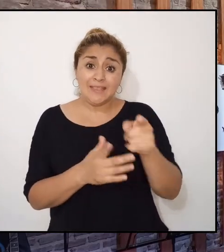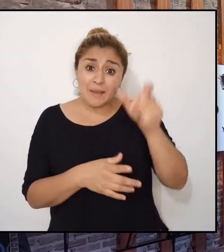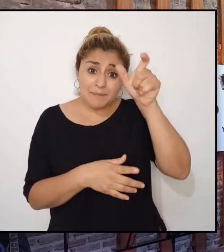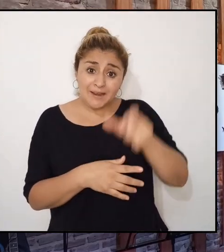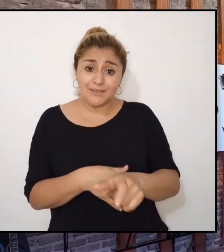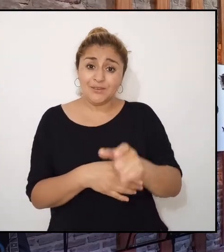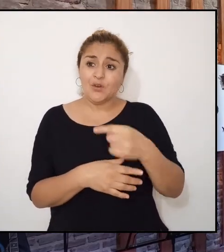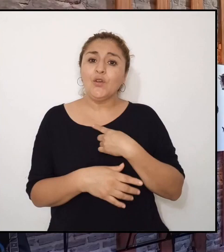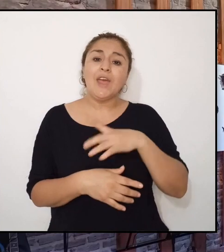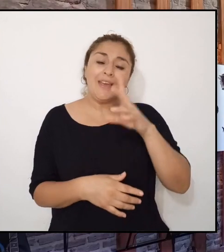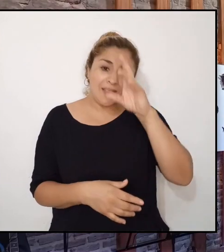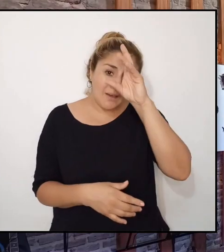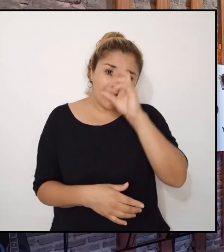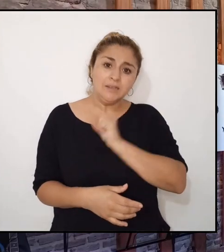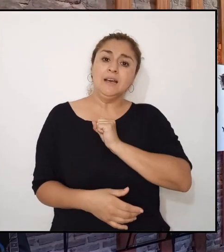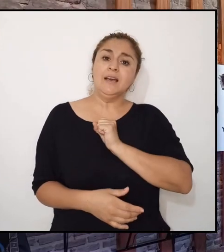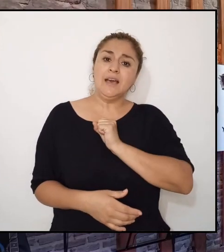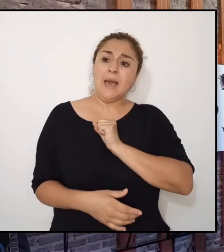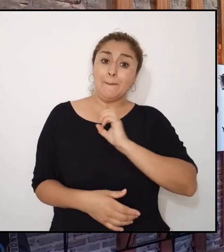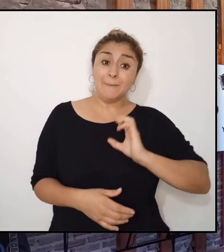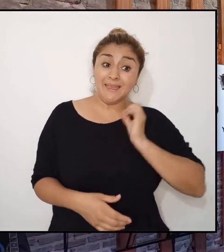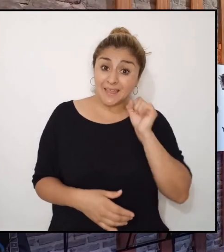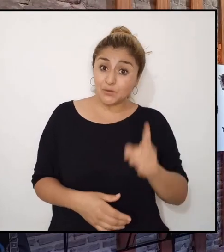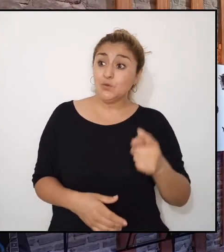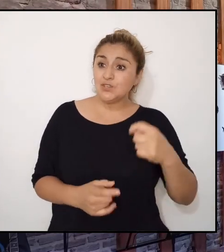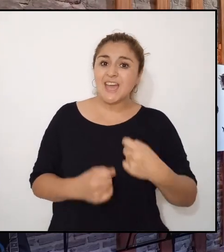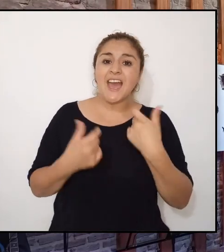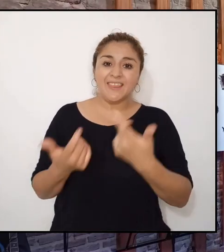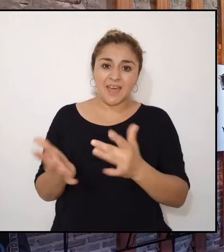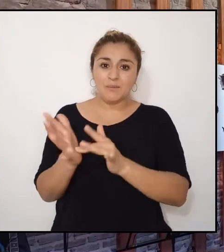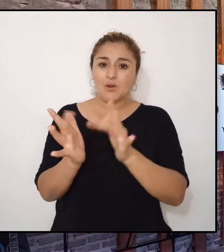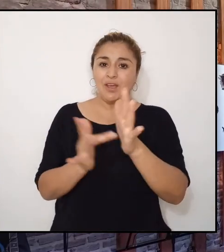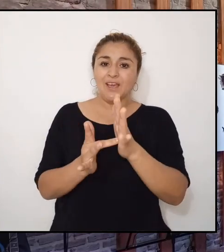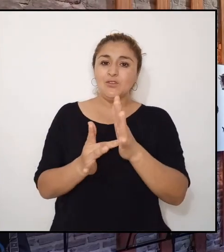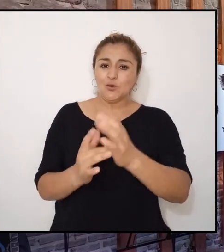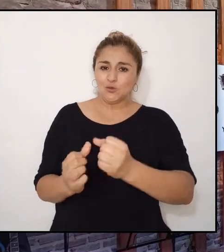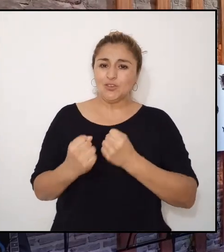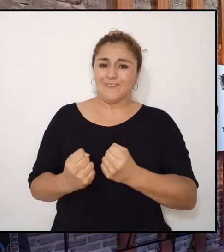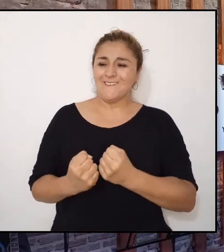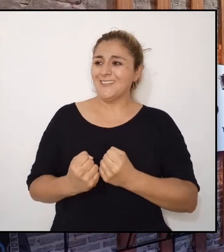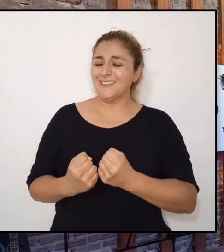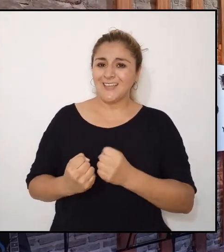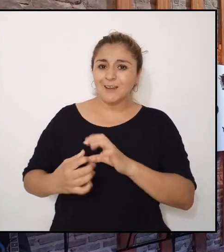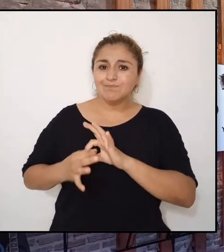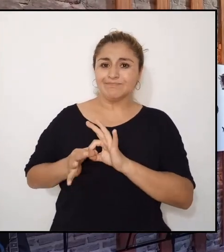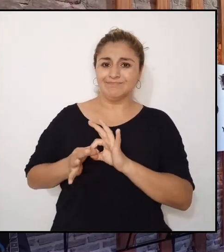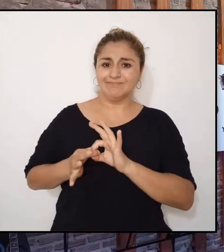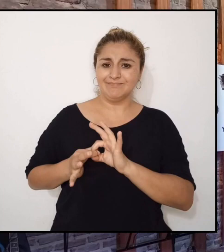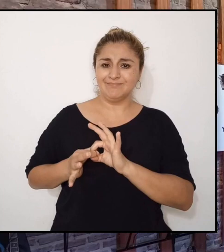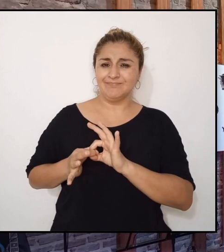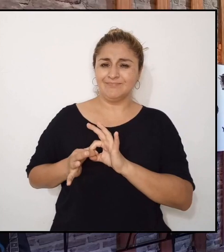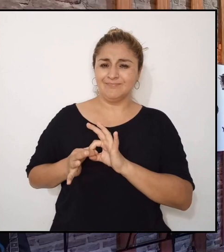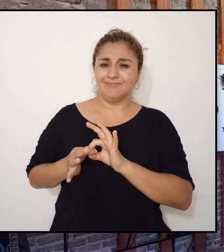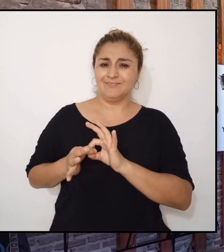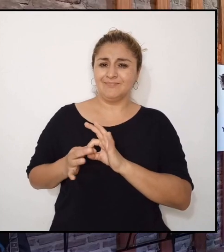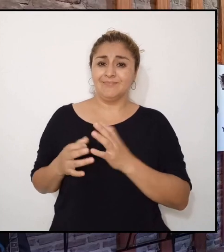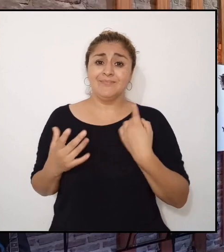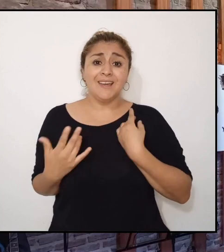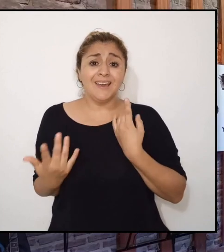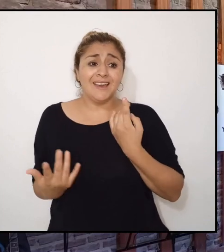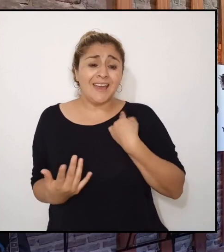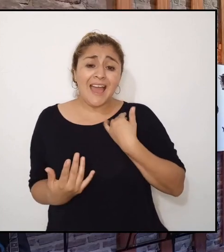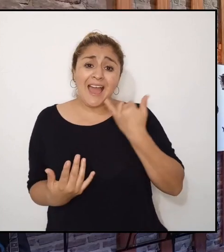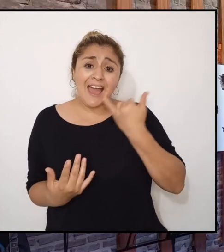caminar 25 cuadras? ¿Por qué no estaría dispuesto a pasar un poco de frío, un poco de calor? ¿Por qué no podría estar dispuesto a darlo todo